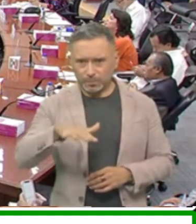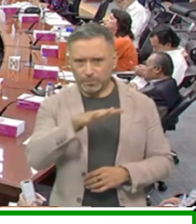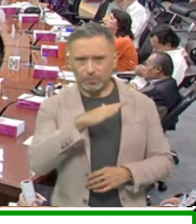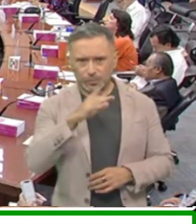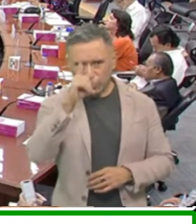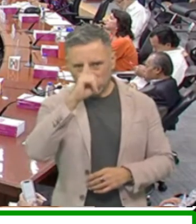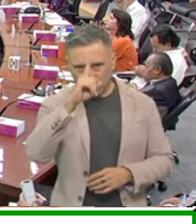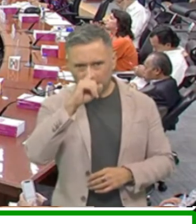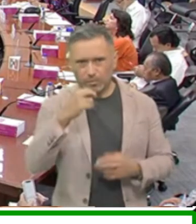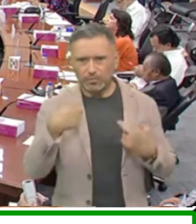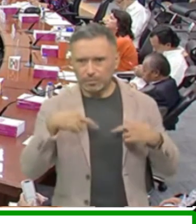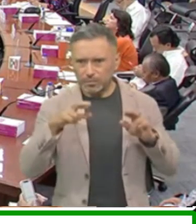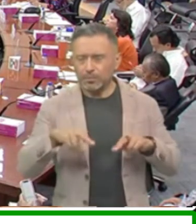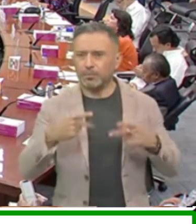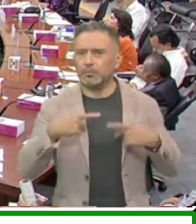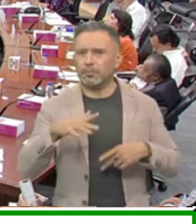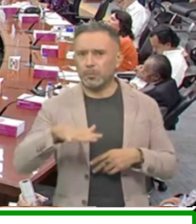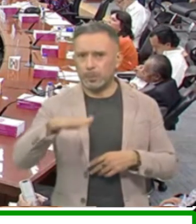representantes y a la ciudadanía.